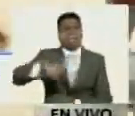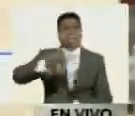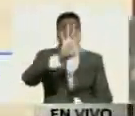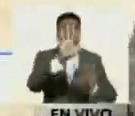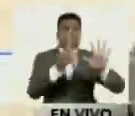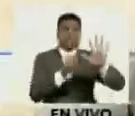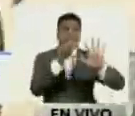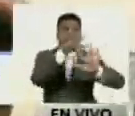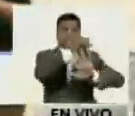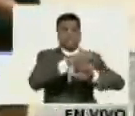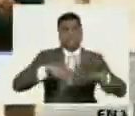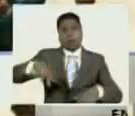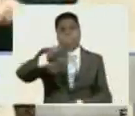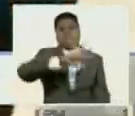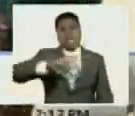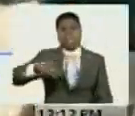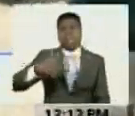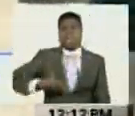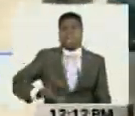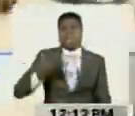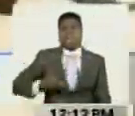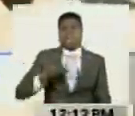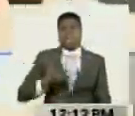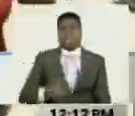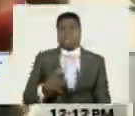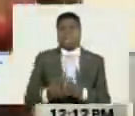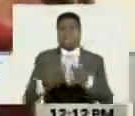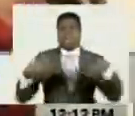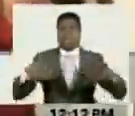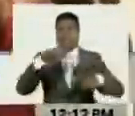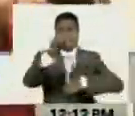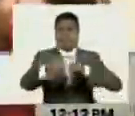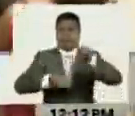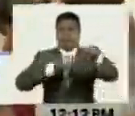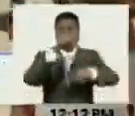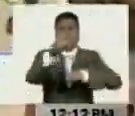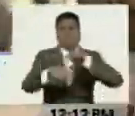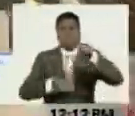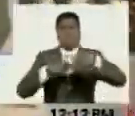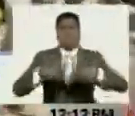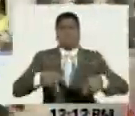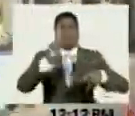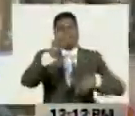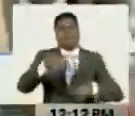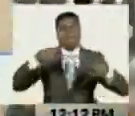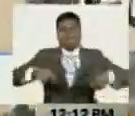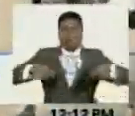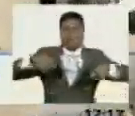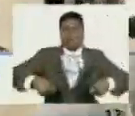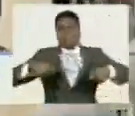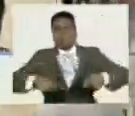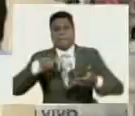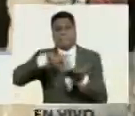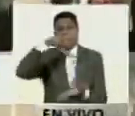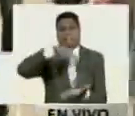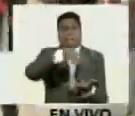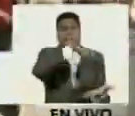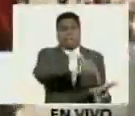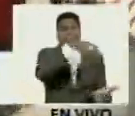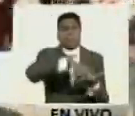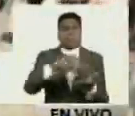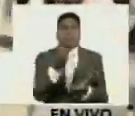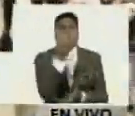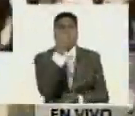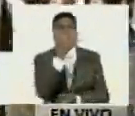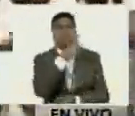más importantes de nuestra ciudad tendremos la gran bicicleta del día sábado. Carrera de saco, papagayo, feria gastronómica.